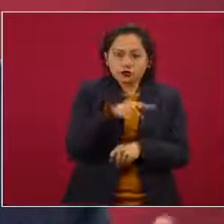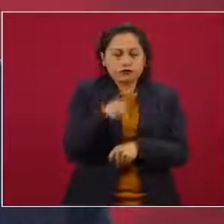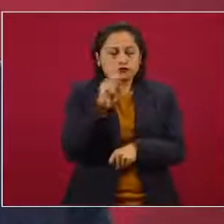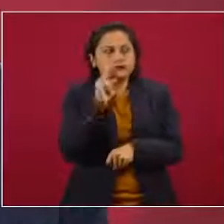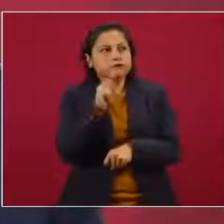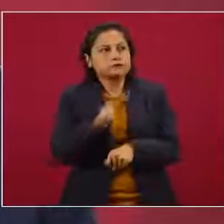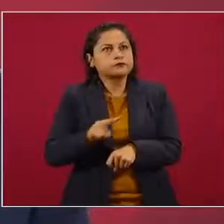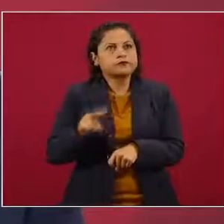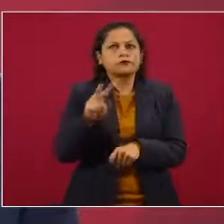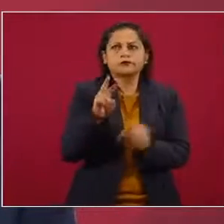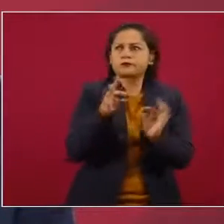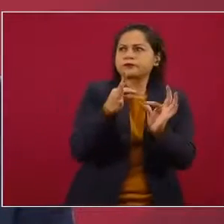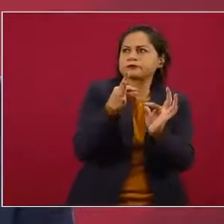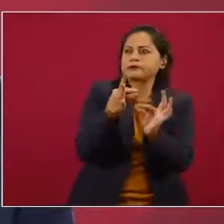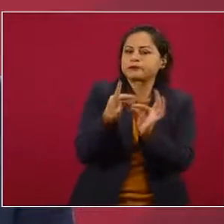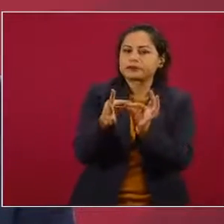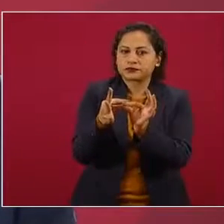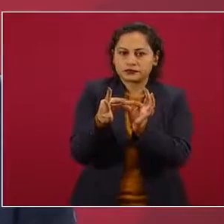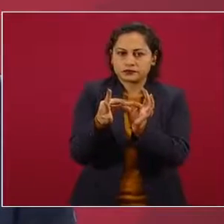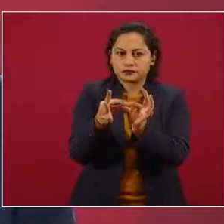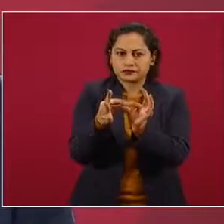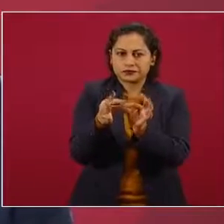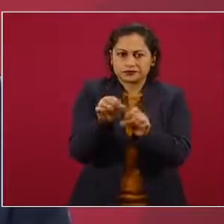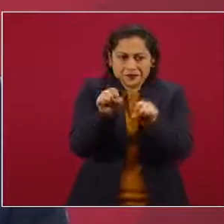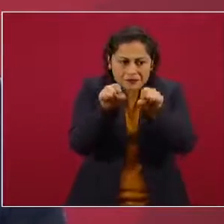ellos cooperan,